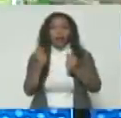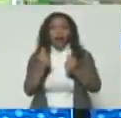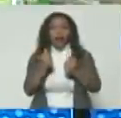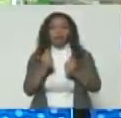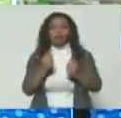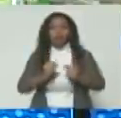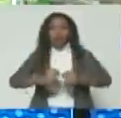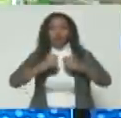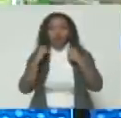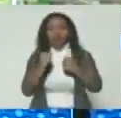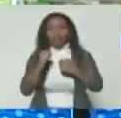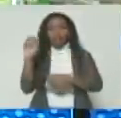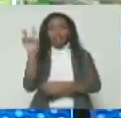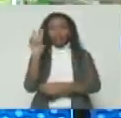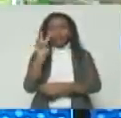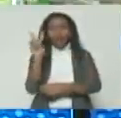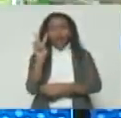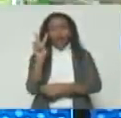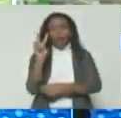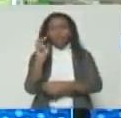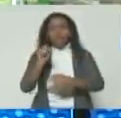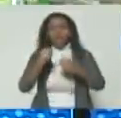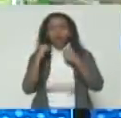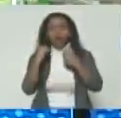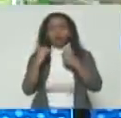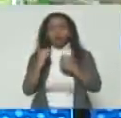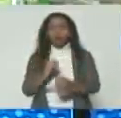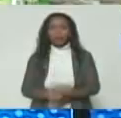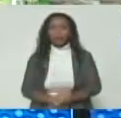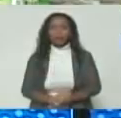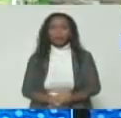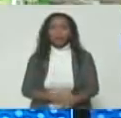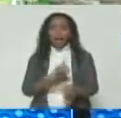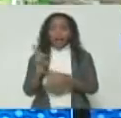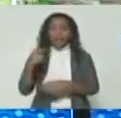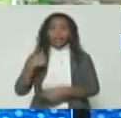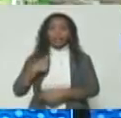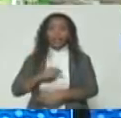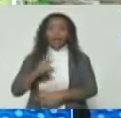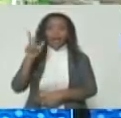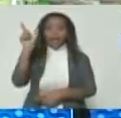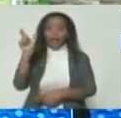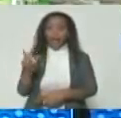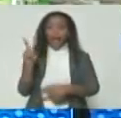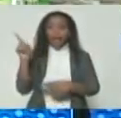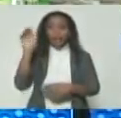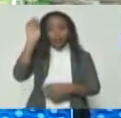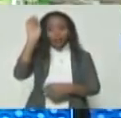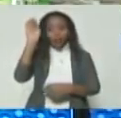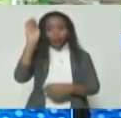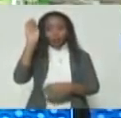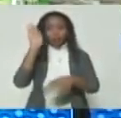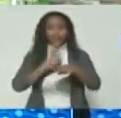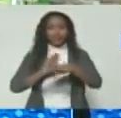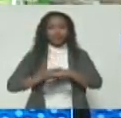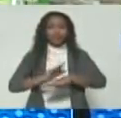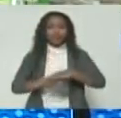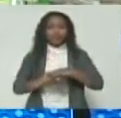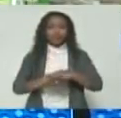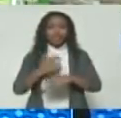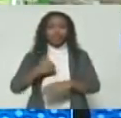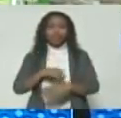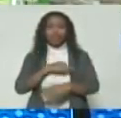potencia. Venezuela, una economía potencia. Ese tiene que ser nuestro destino manifiesto,